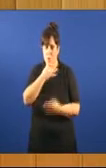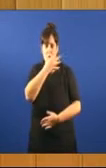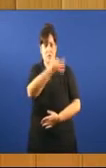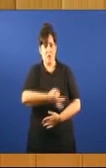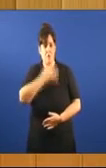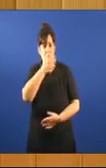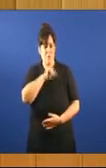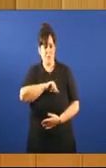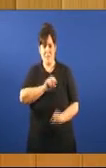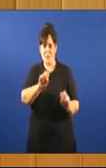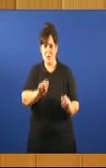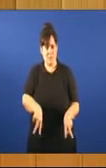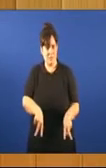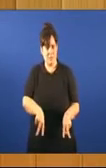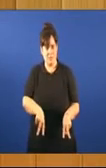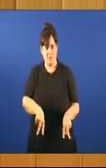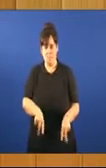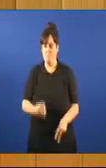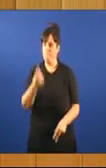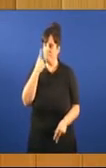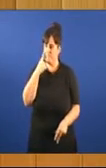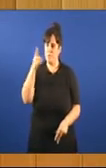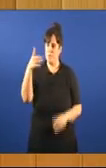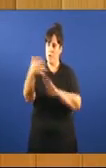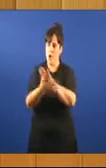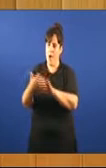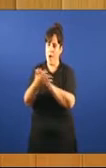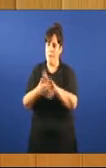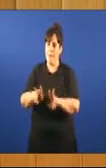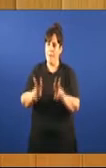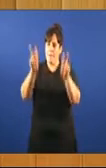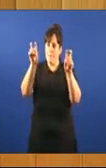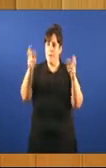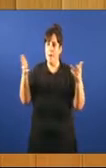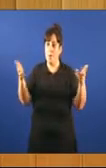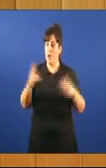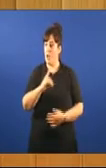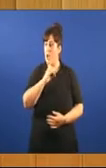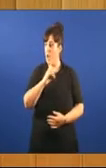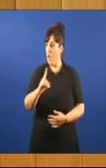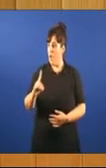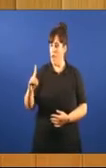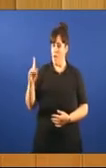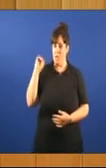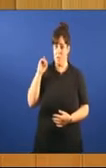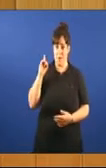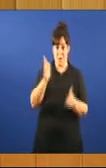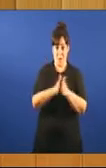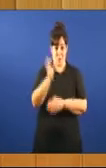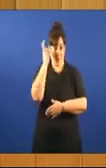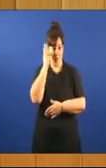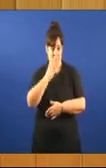señor. Mire, describíao a perfección hai máis dun ano a miña compañeira Ana